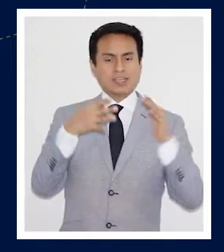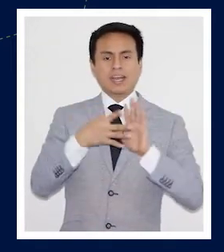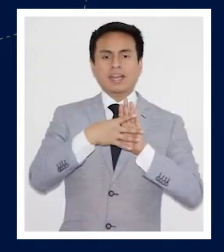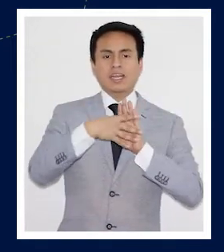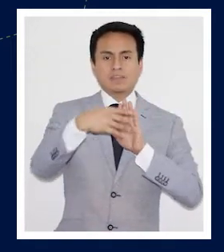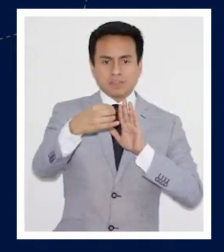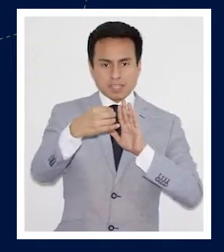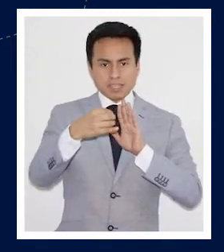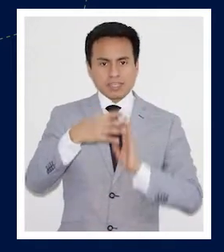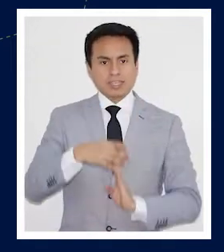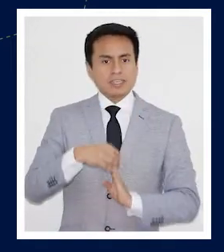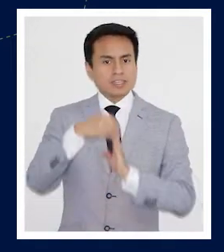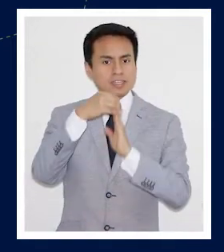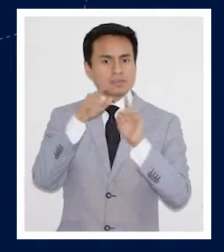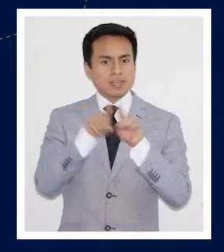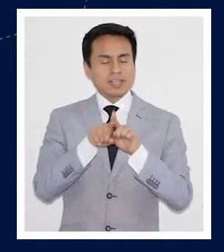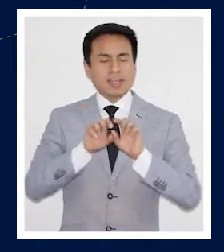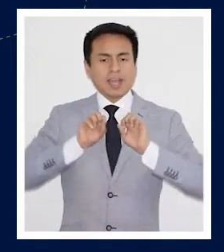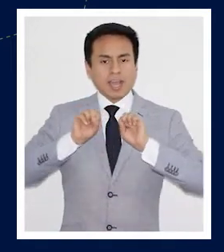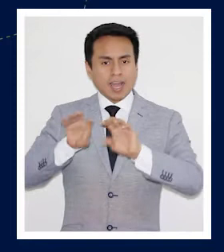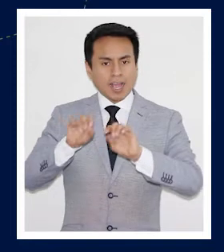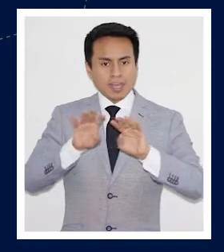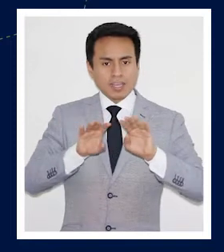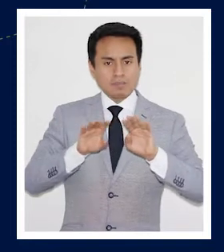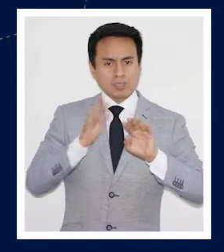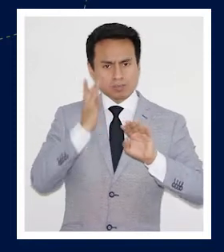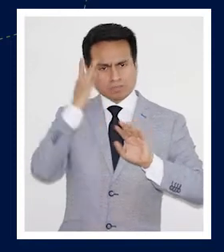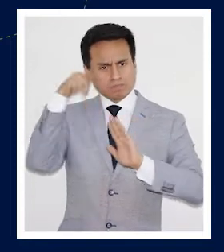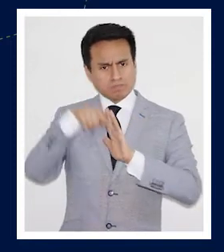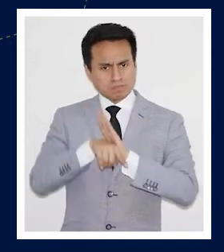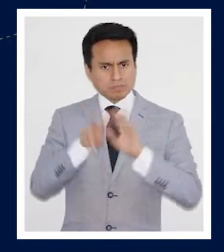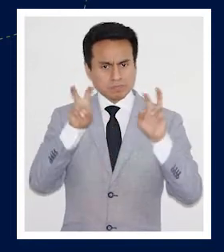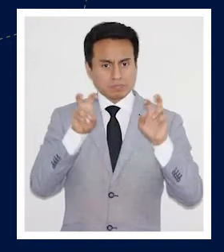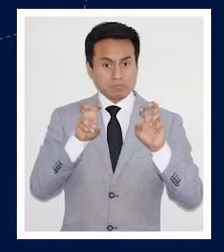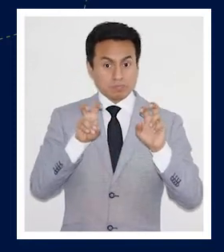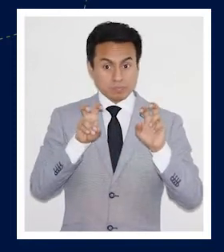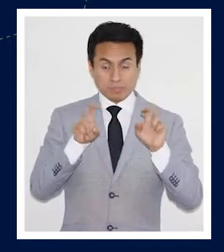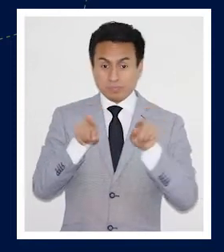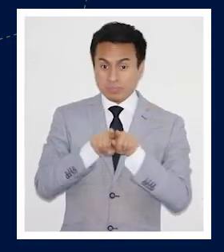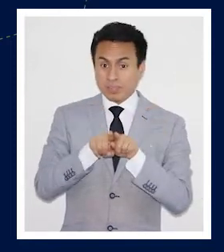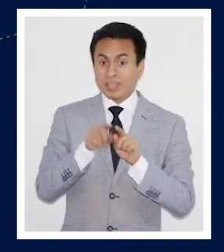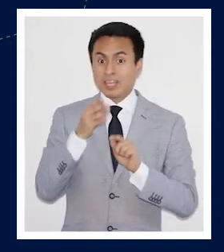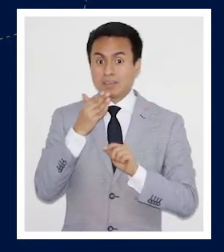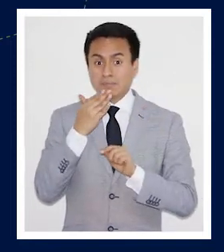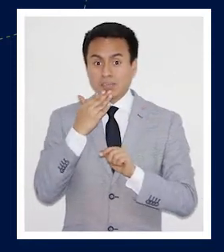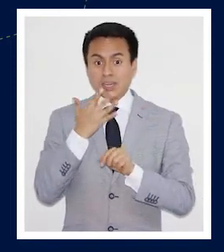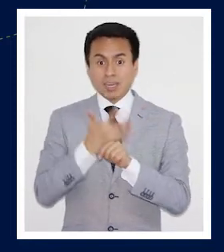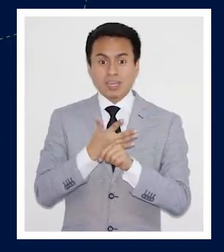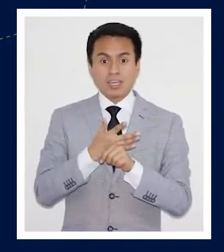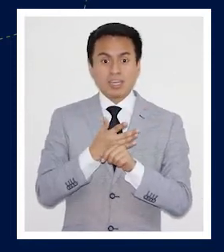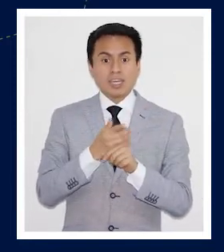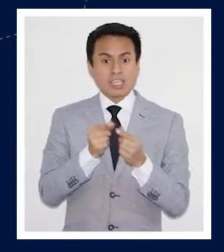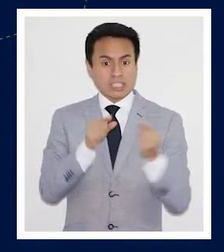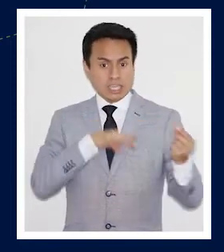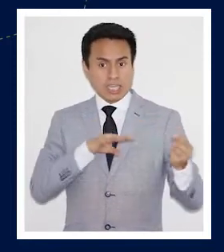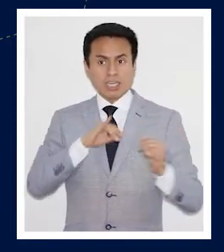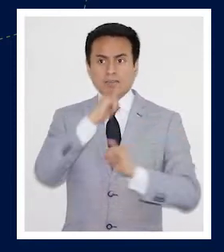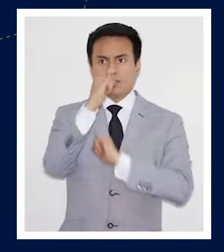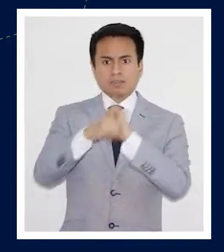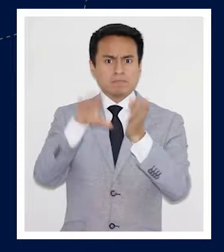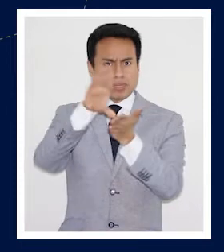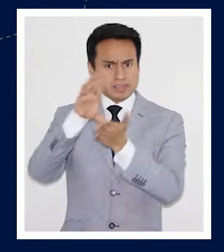posicionarnos como un referente, como un líder académico, no solamente en el territorio nacional, sino que también en el